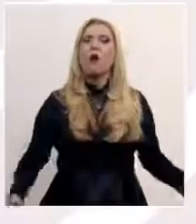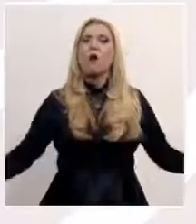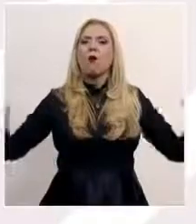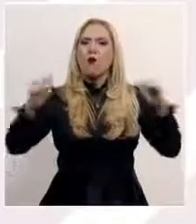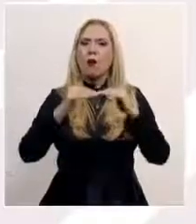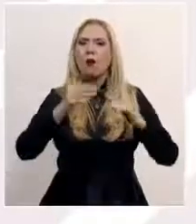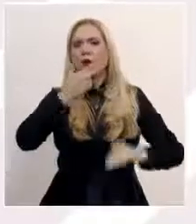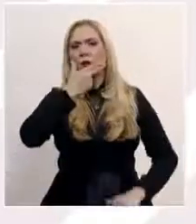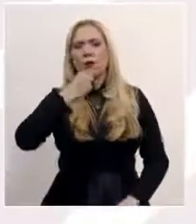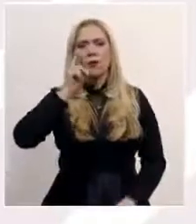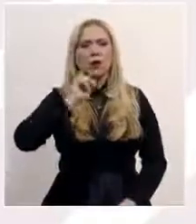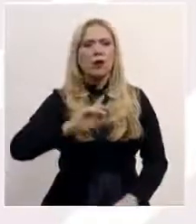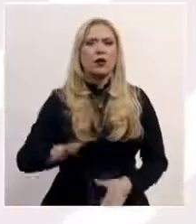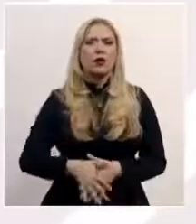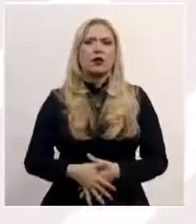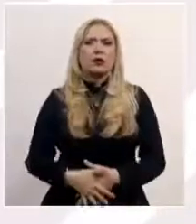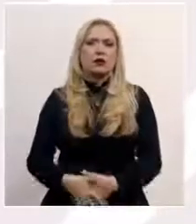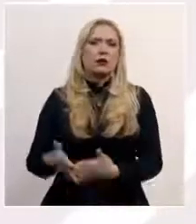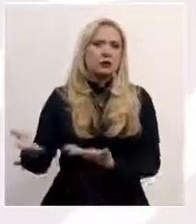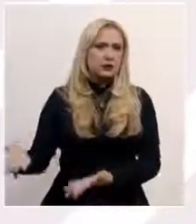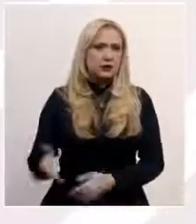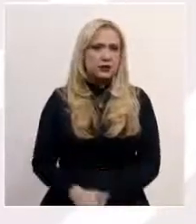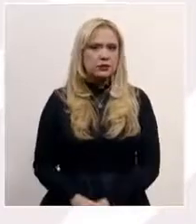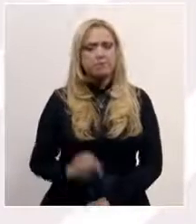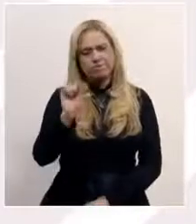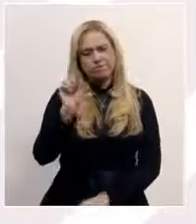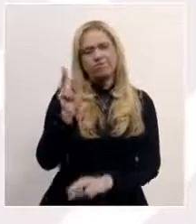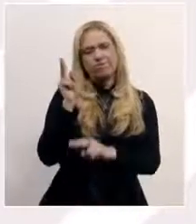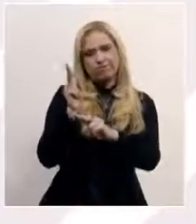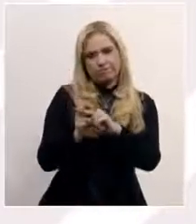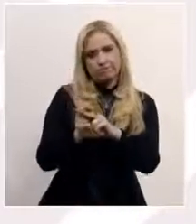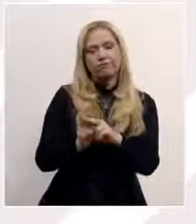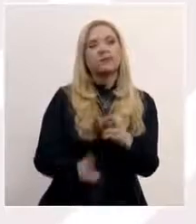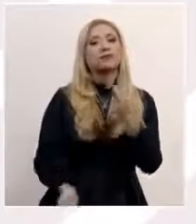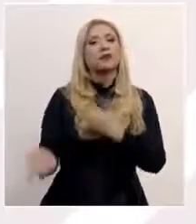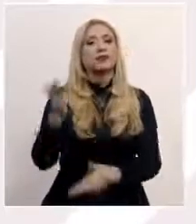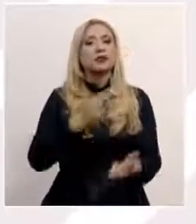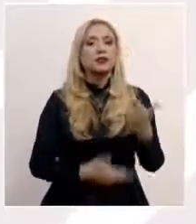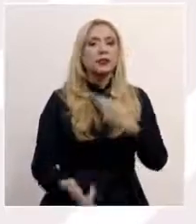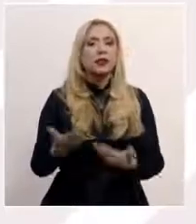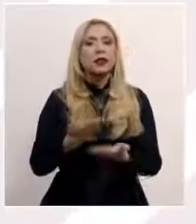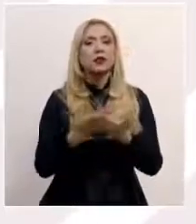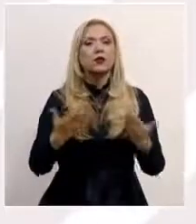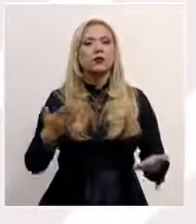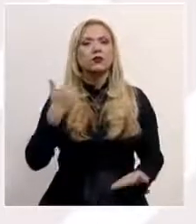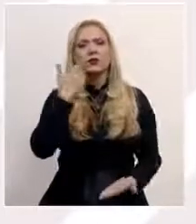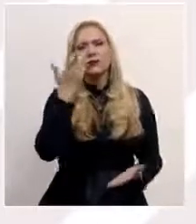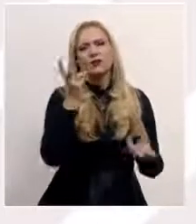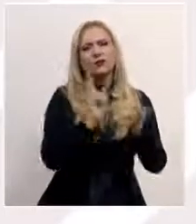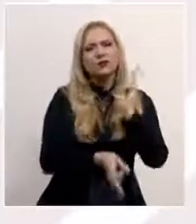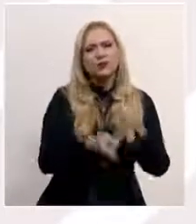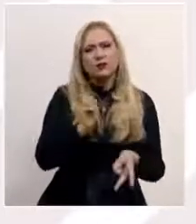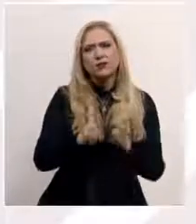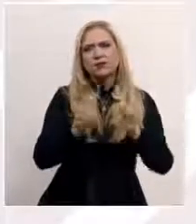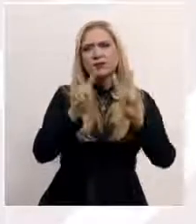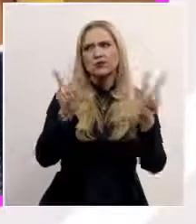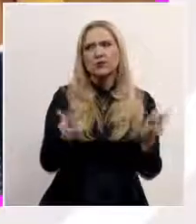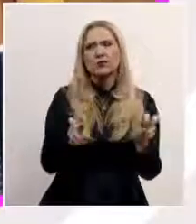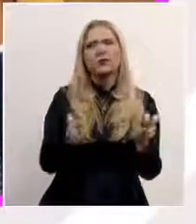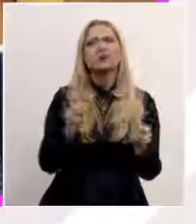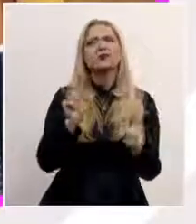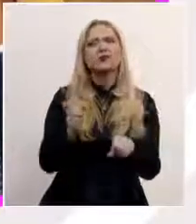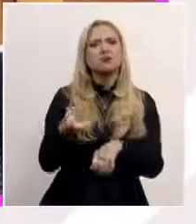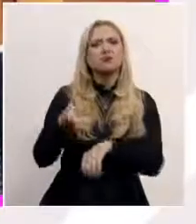mujeres embarazadas o que son madres. Vamos a hacer un corte. Vamos a regresar y me gustaría que conversáramos sobre el tema de licencias